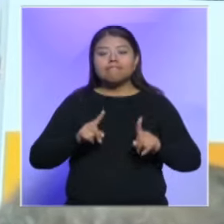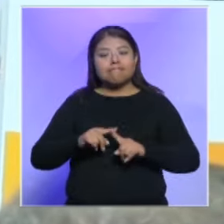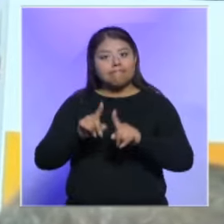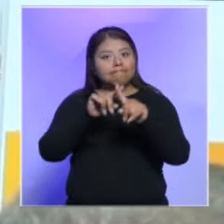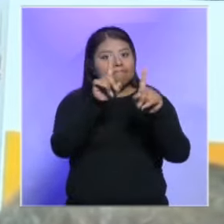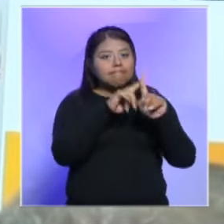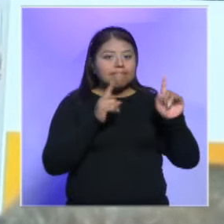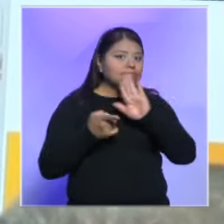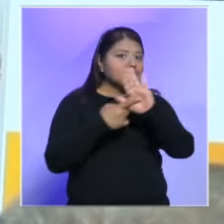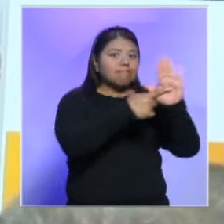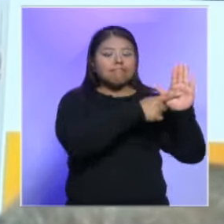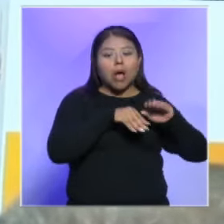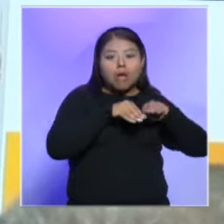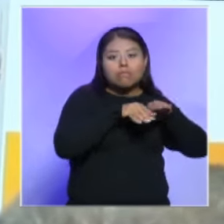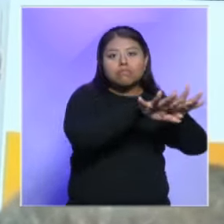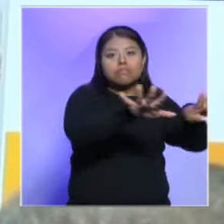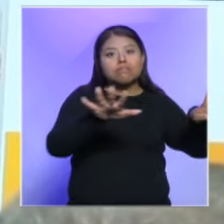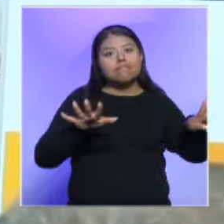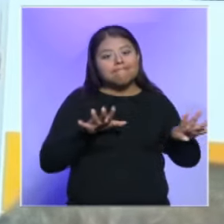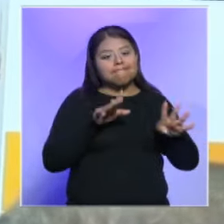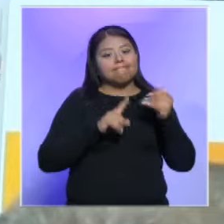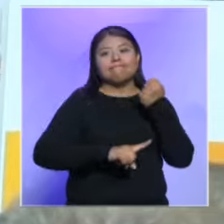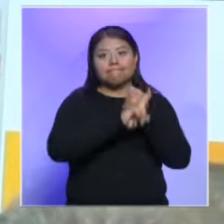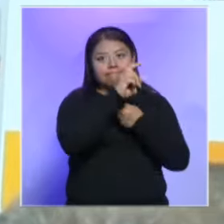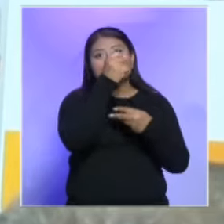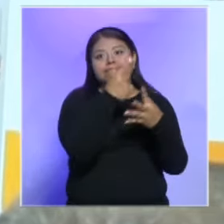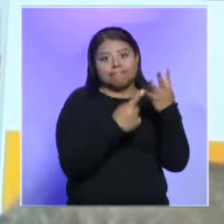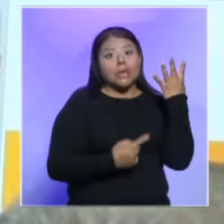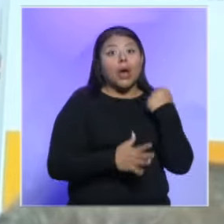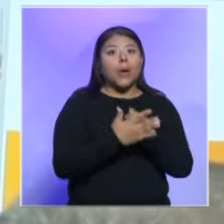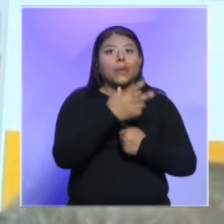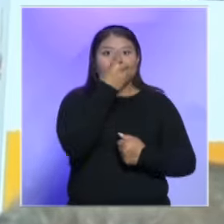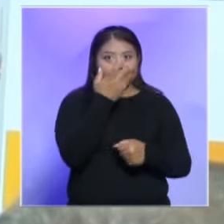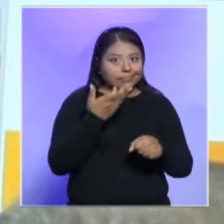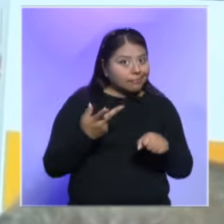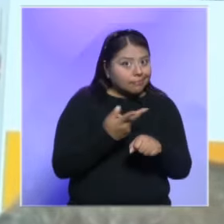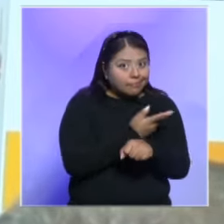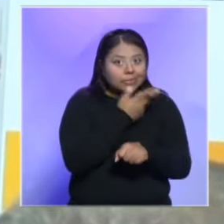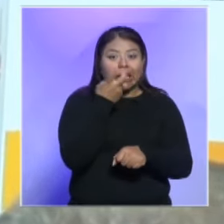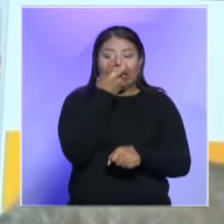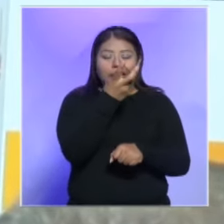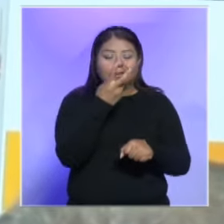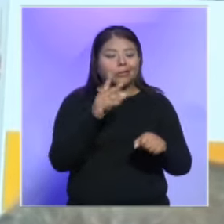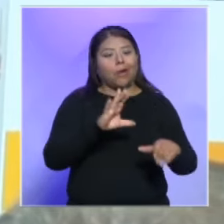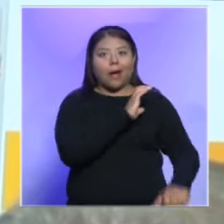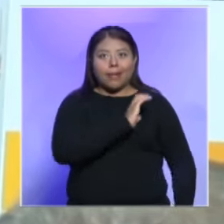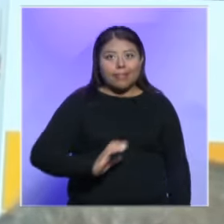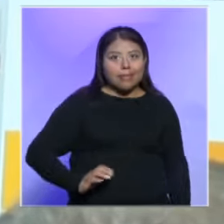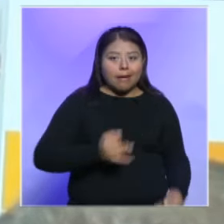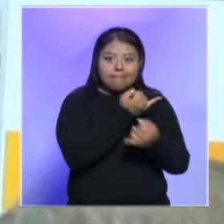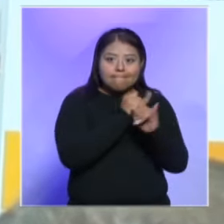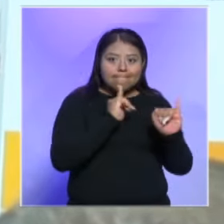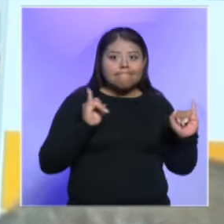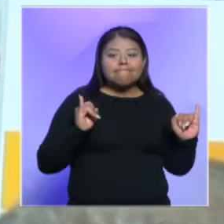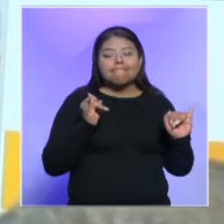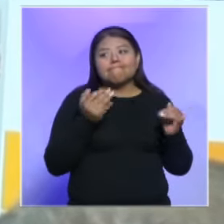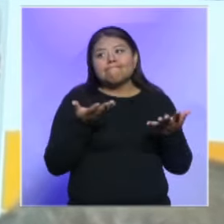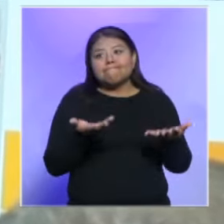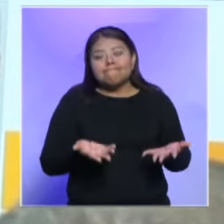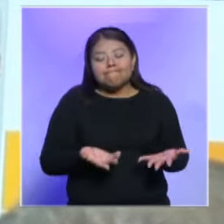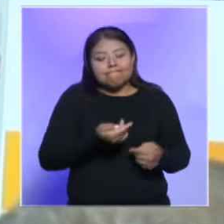a los medios, a radio y televisión, y por tanto, pues claramente estas candidaturas, pues digámoslo así,